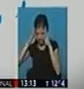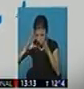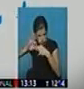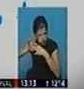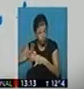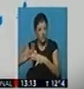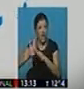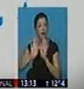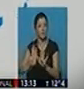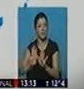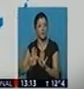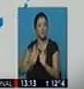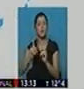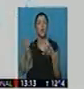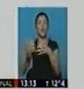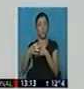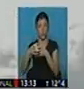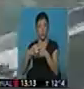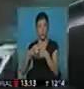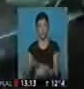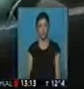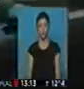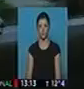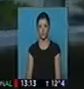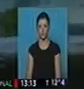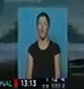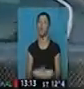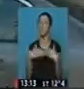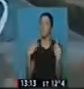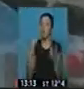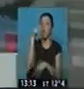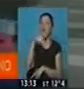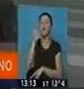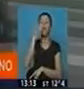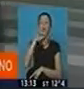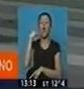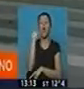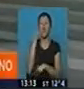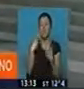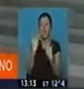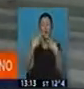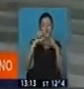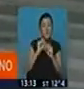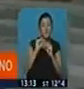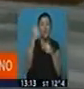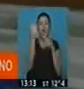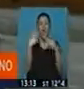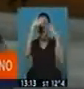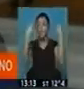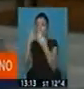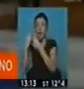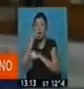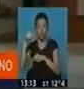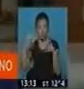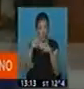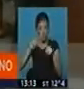arraigada y movimientos soberanistas combativos. Por lo tanto, Rajoy tendrá que lograr acuerdos con otros partidos para poder